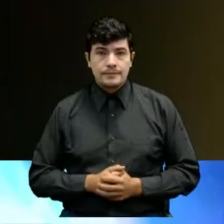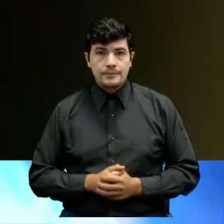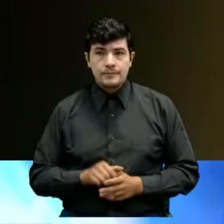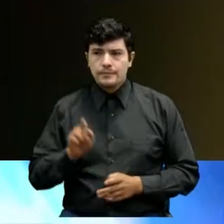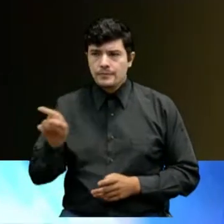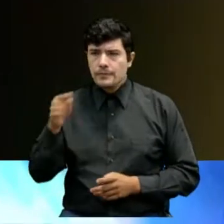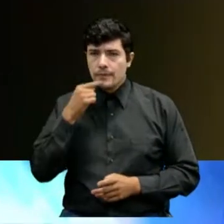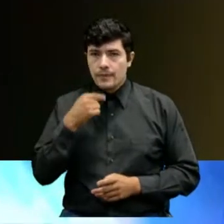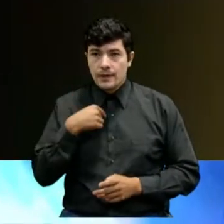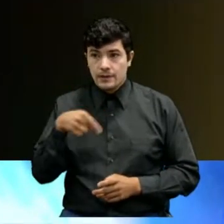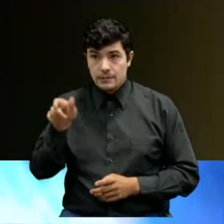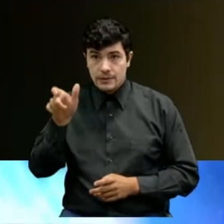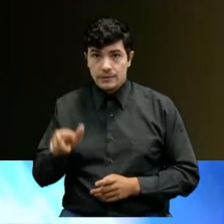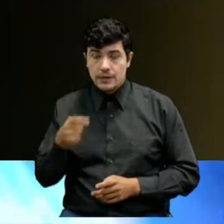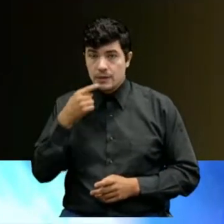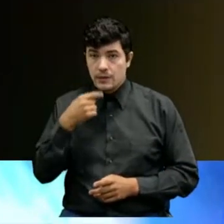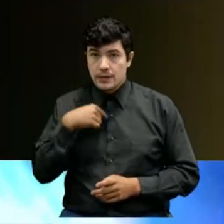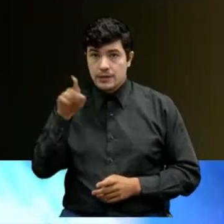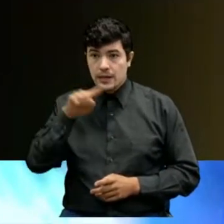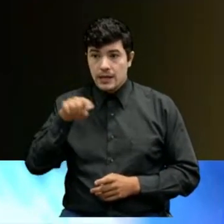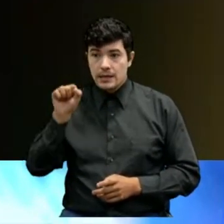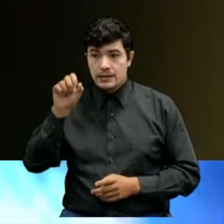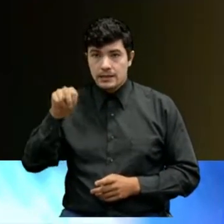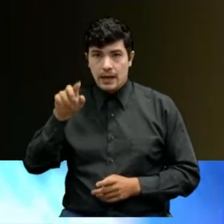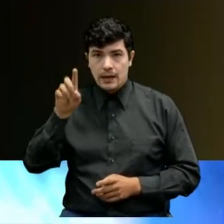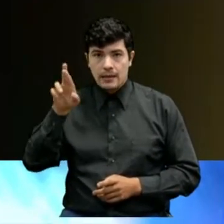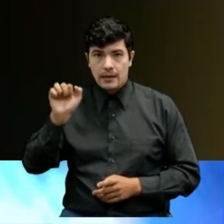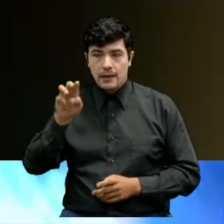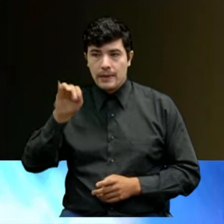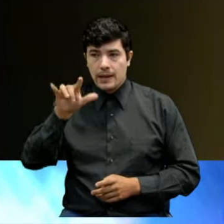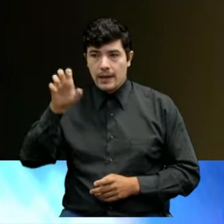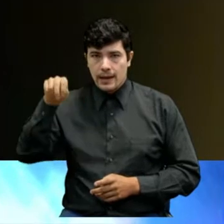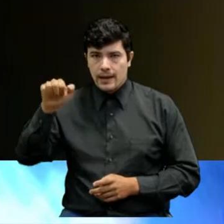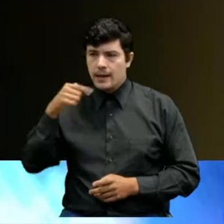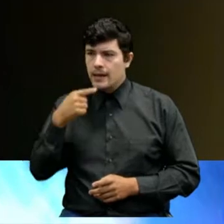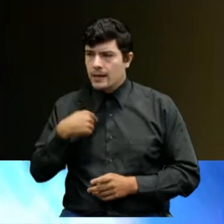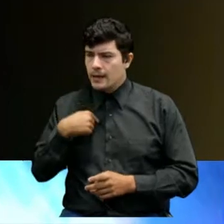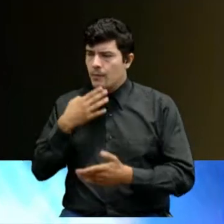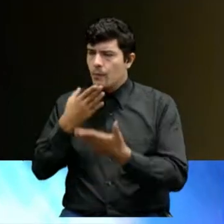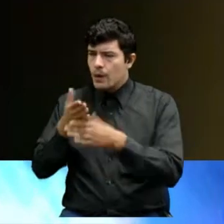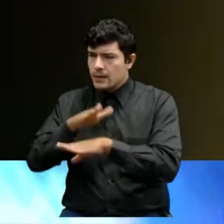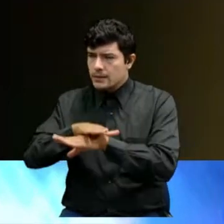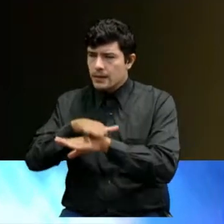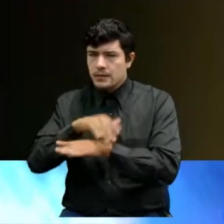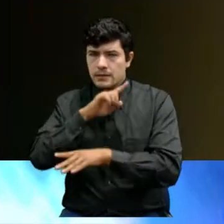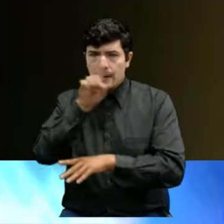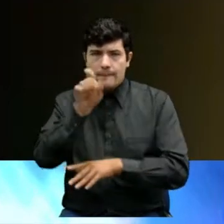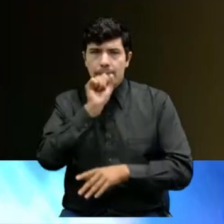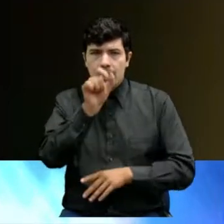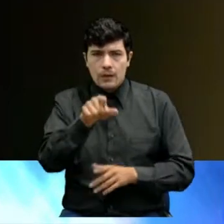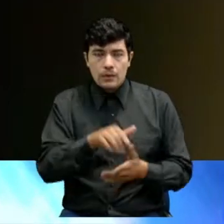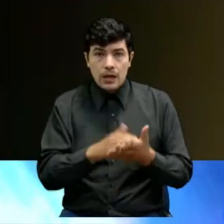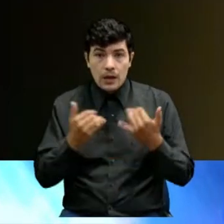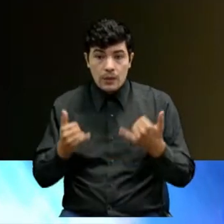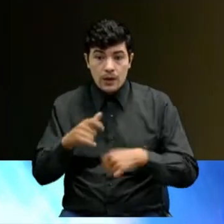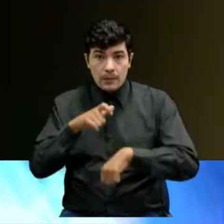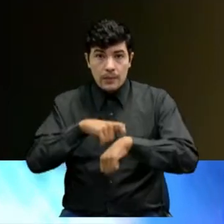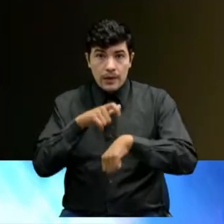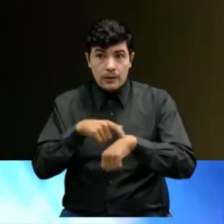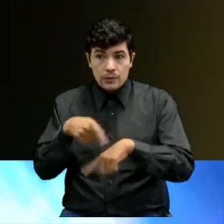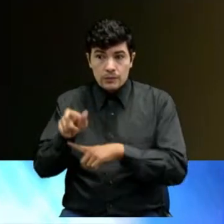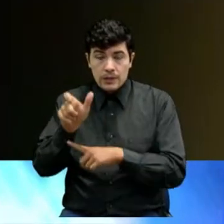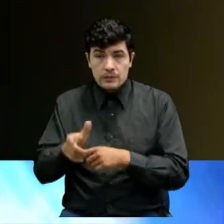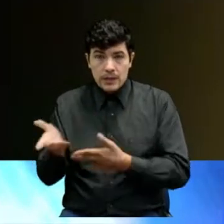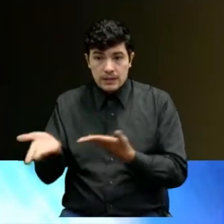Dice nuestra televidente Sandra Milena Pico Castillo. Buenas tardes, una pregunta. En este momento un servidor